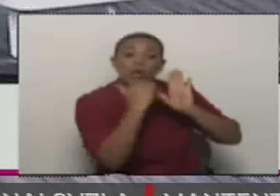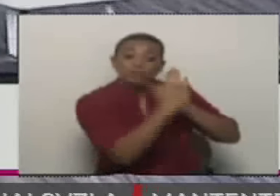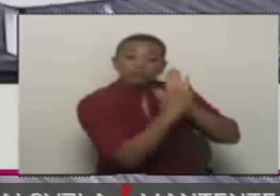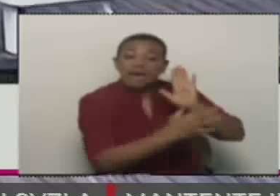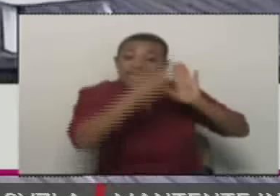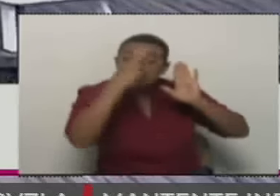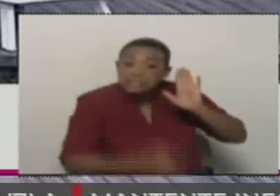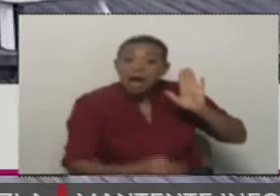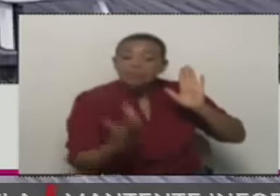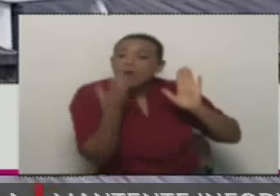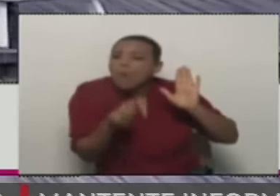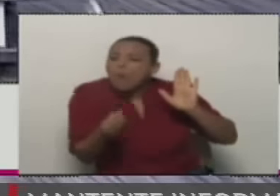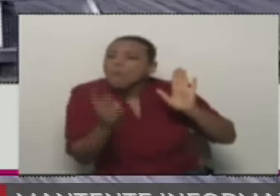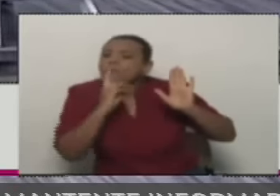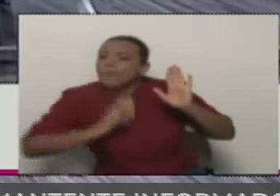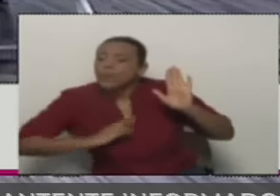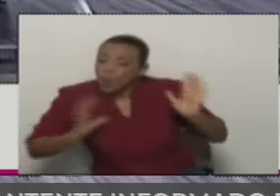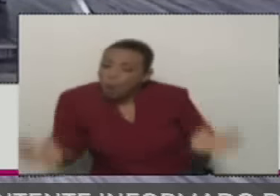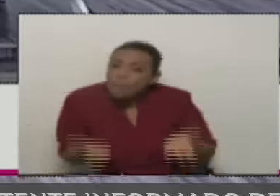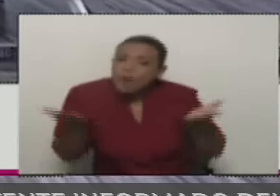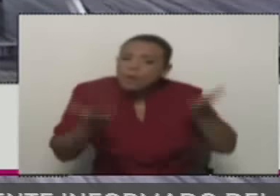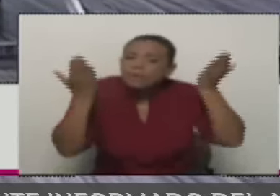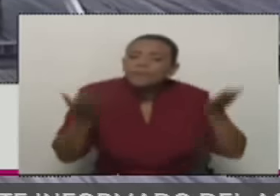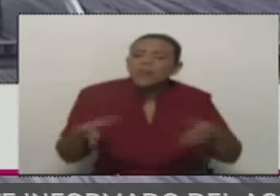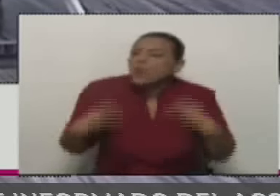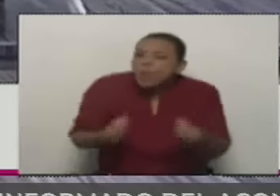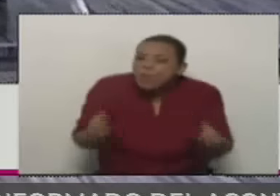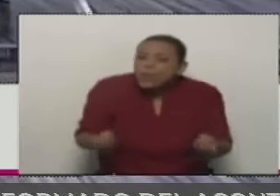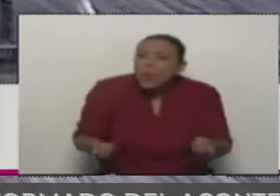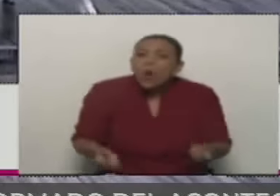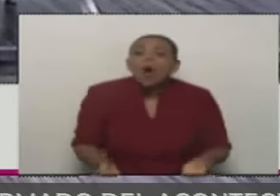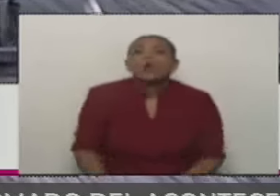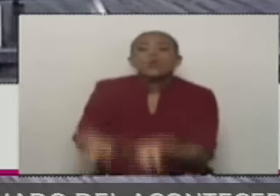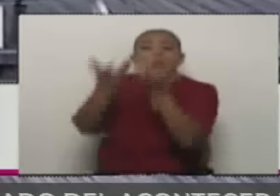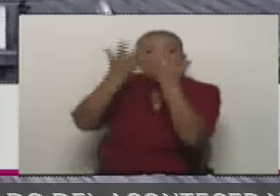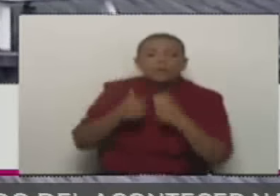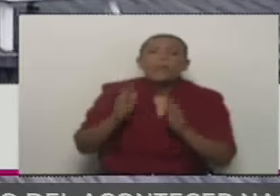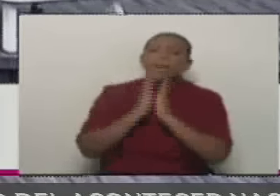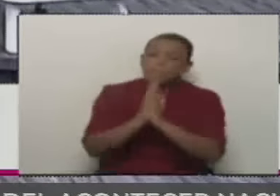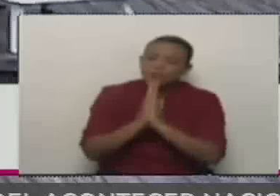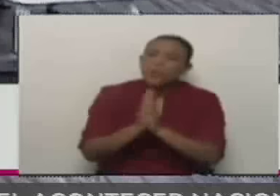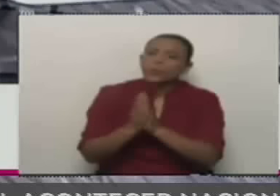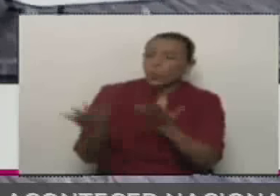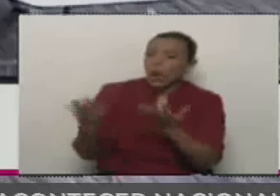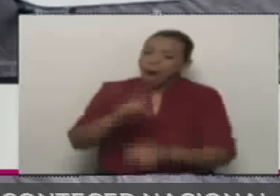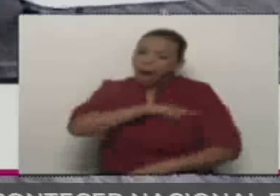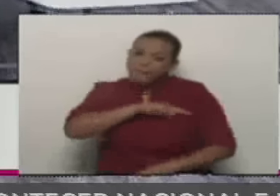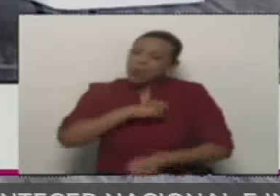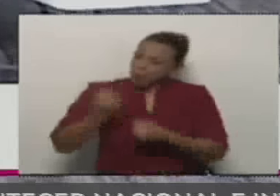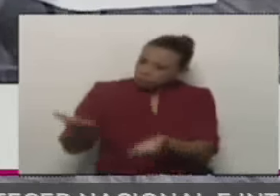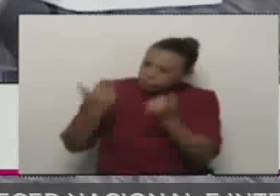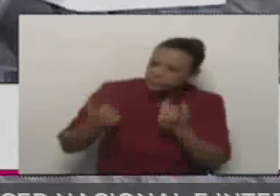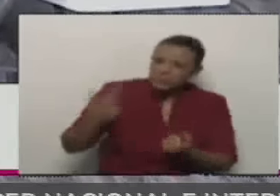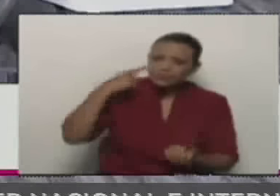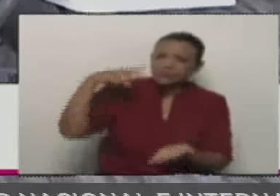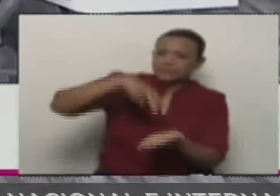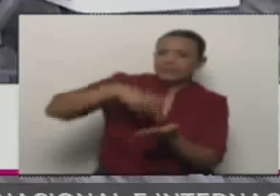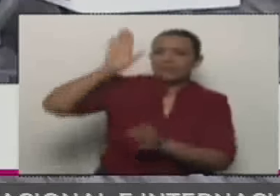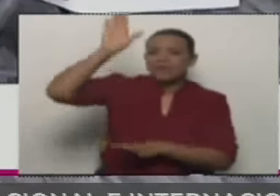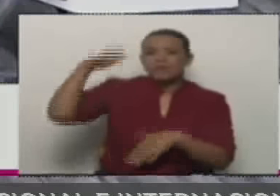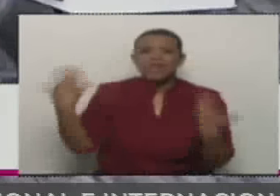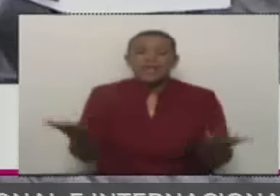concretas? ¿Cómo le vamos a dar este impulso que necesitamos? Ricardo Menéndez, adelante. Y los compañeros que quieran levantar la palabra,